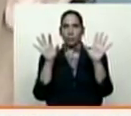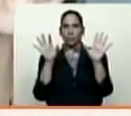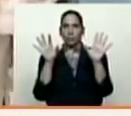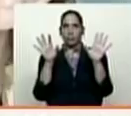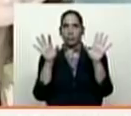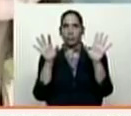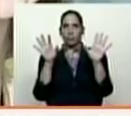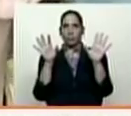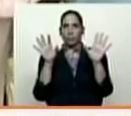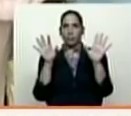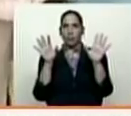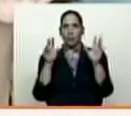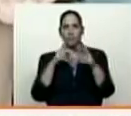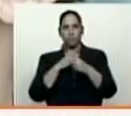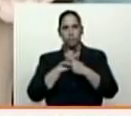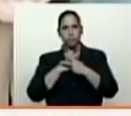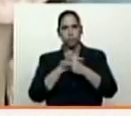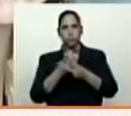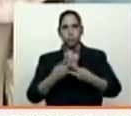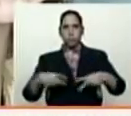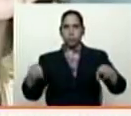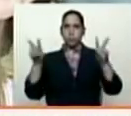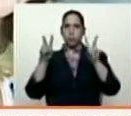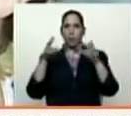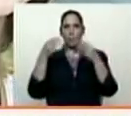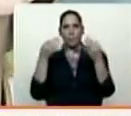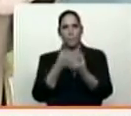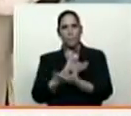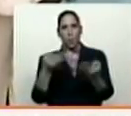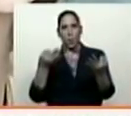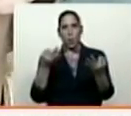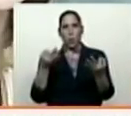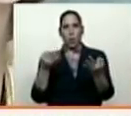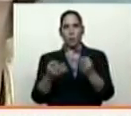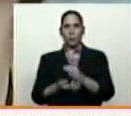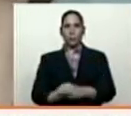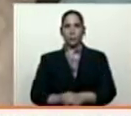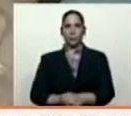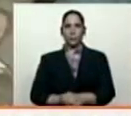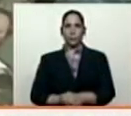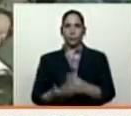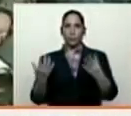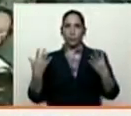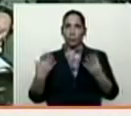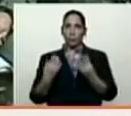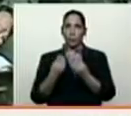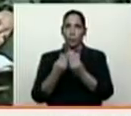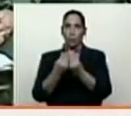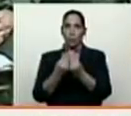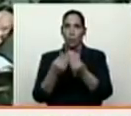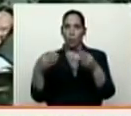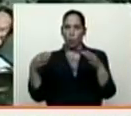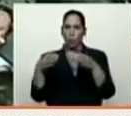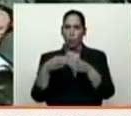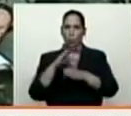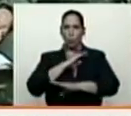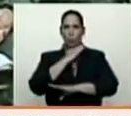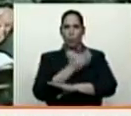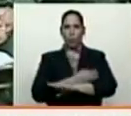con su valor, extraordinario valor, acompañado de un grupo de